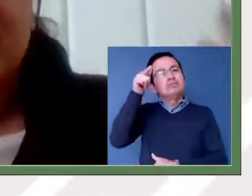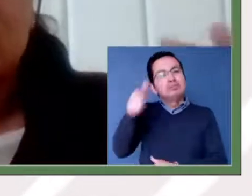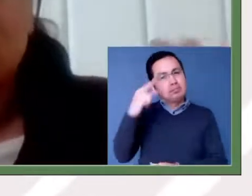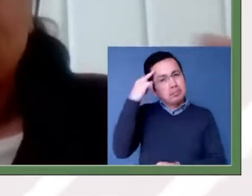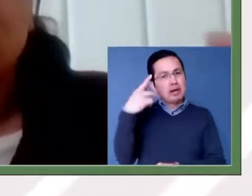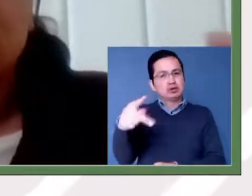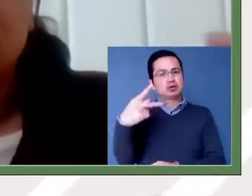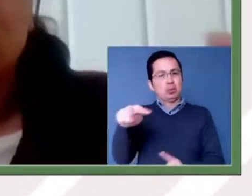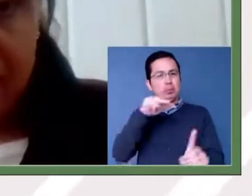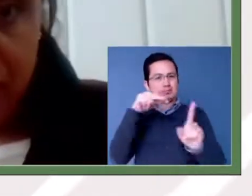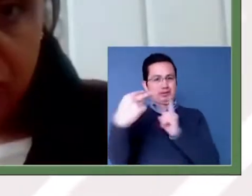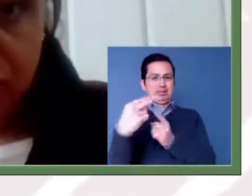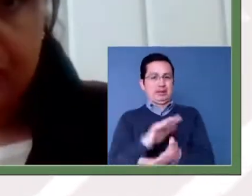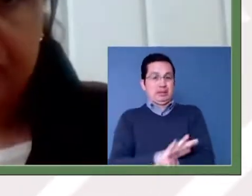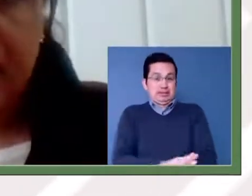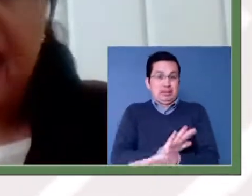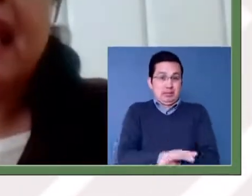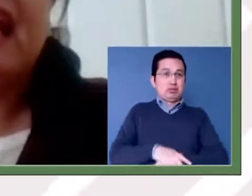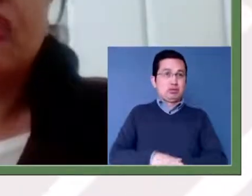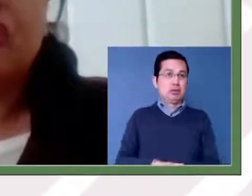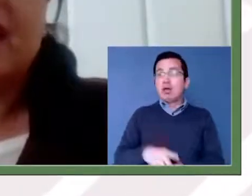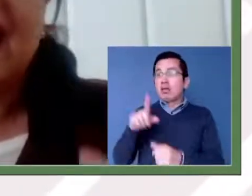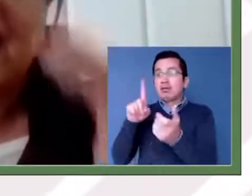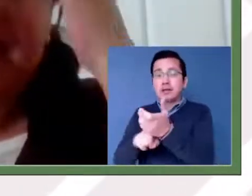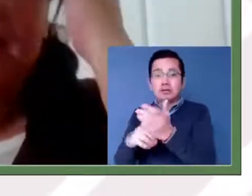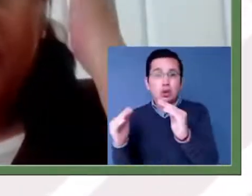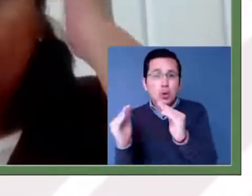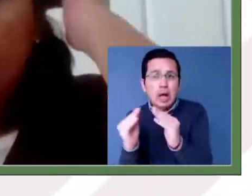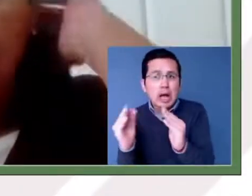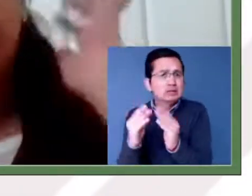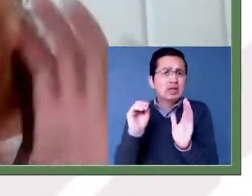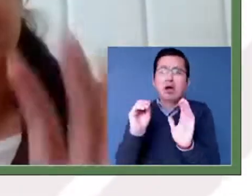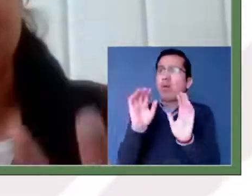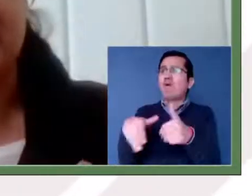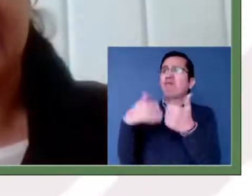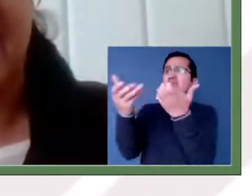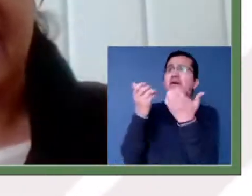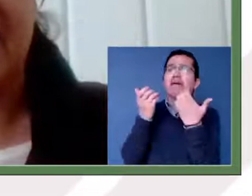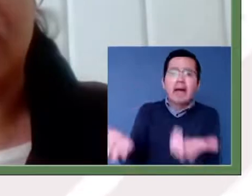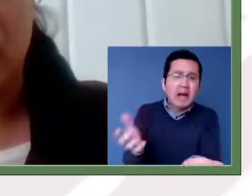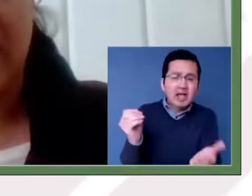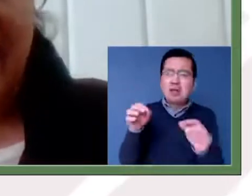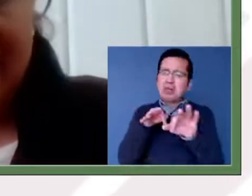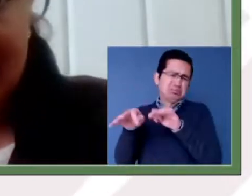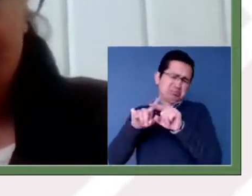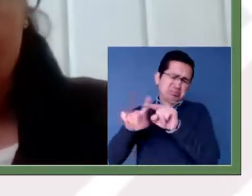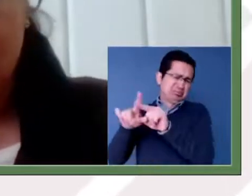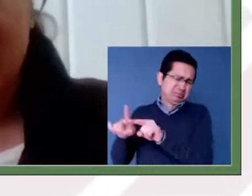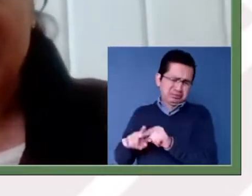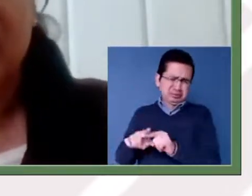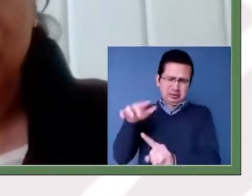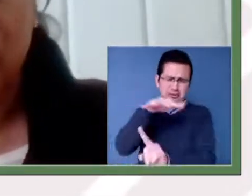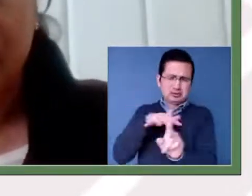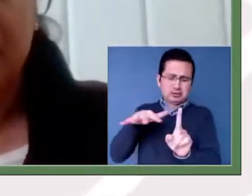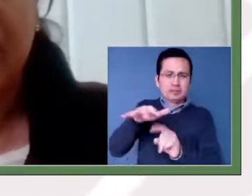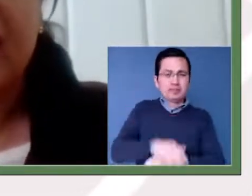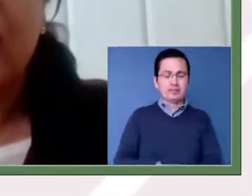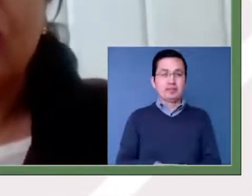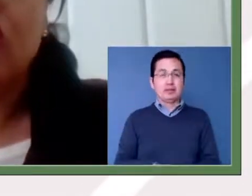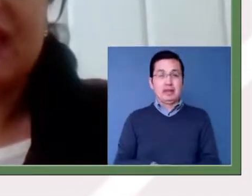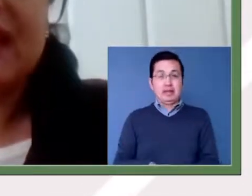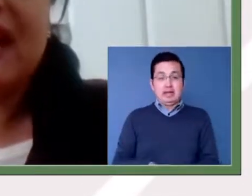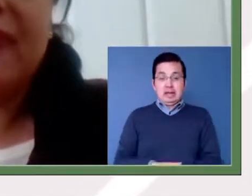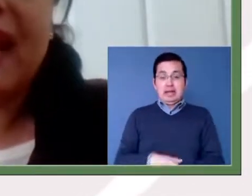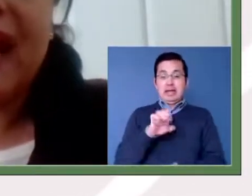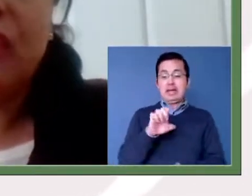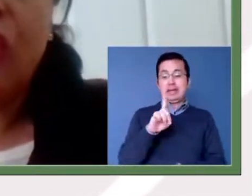también en sus otros ámbitos. Entonces, en ese aspecto, la EDIS 2021